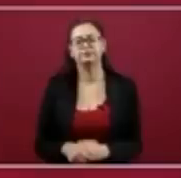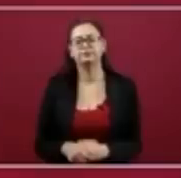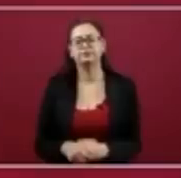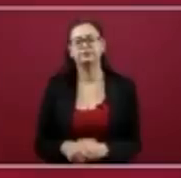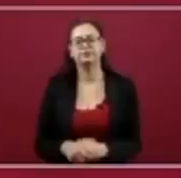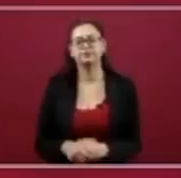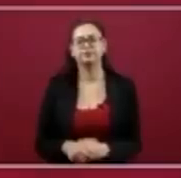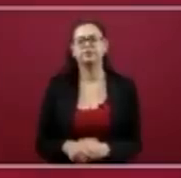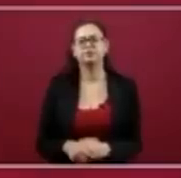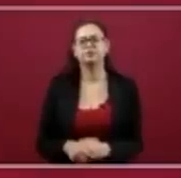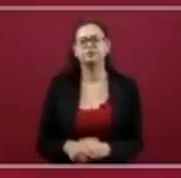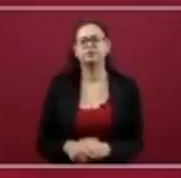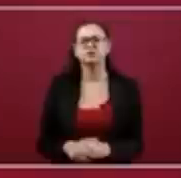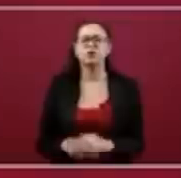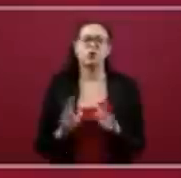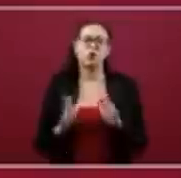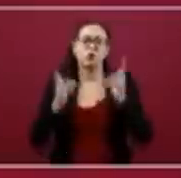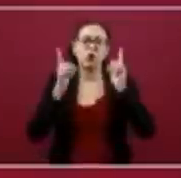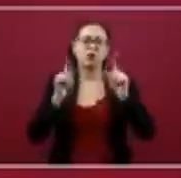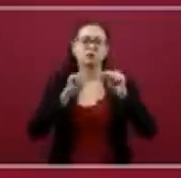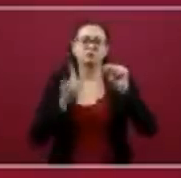Si es posible, en todas,